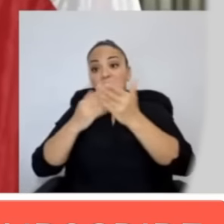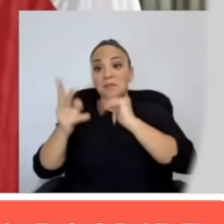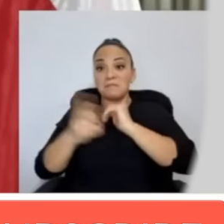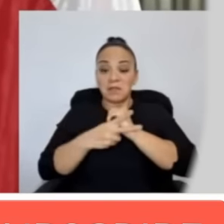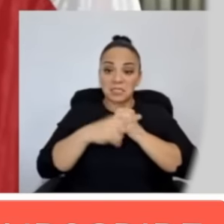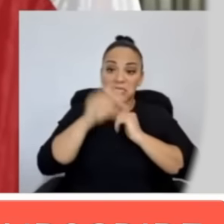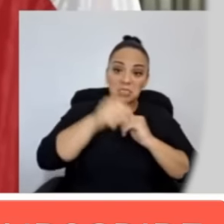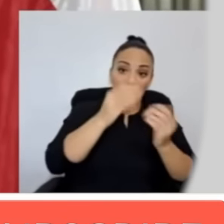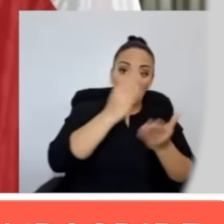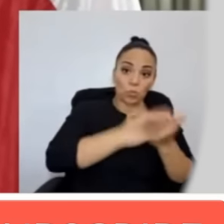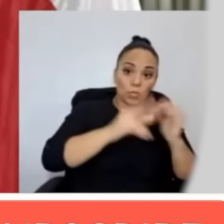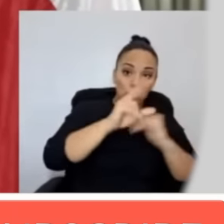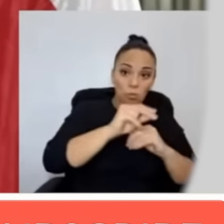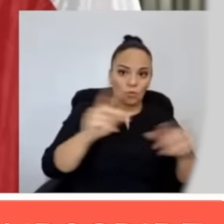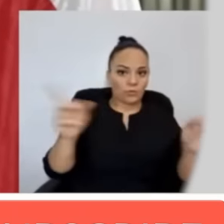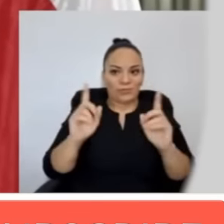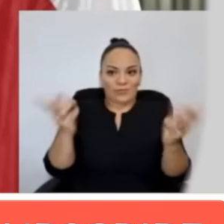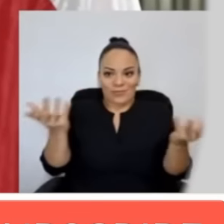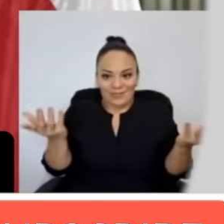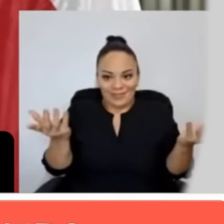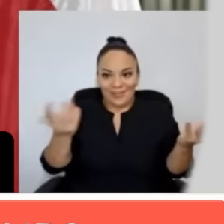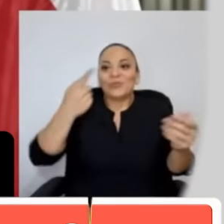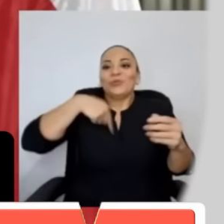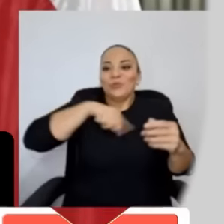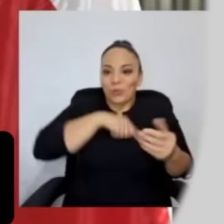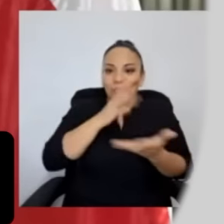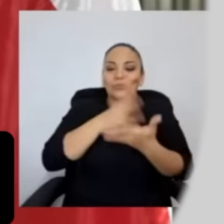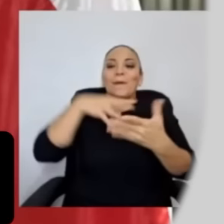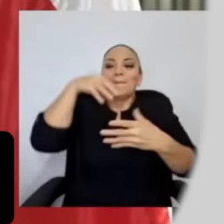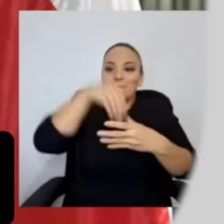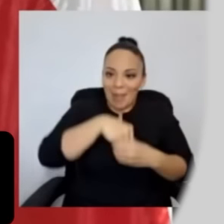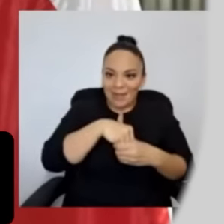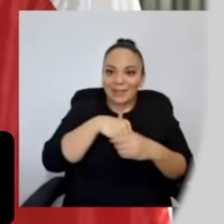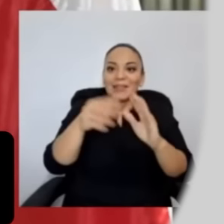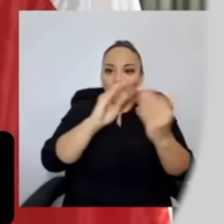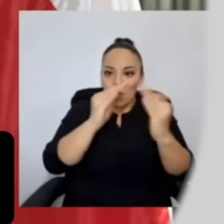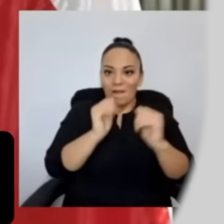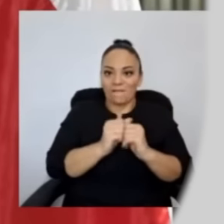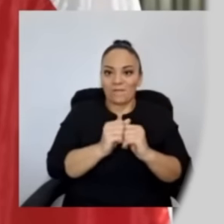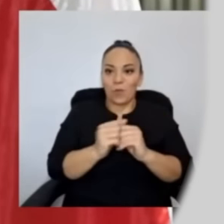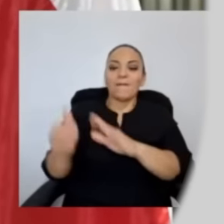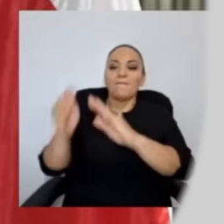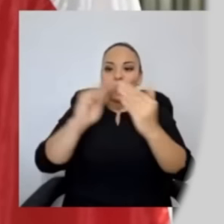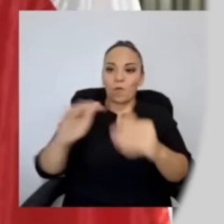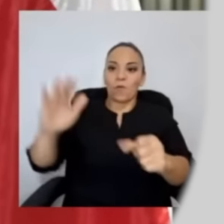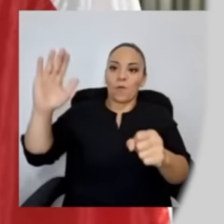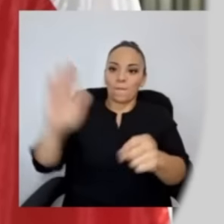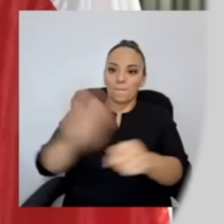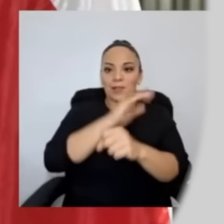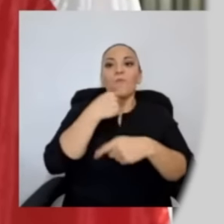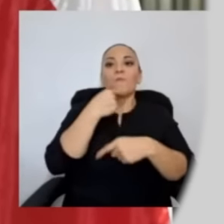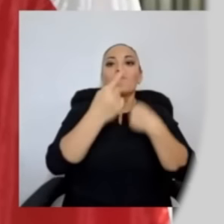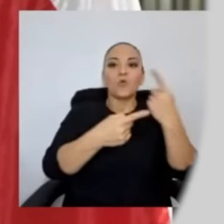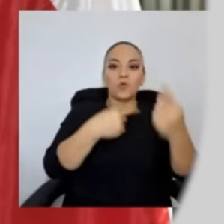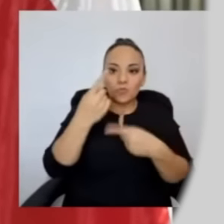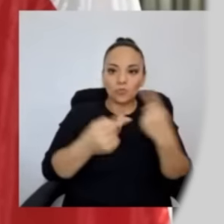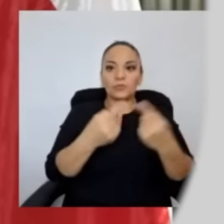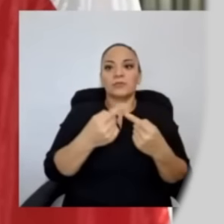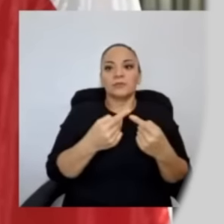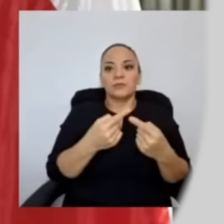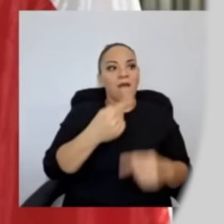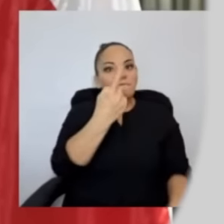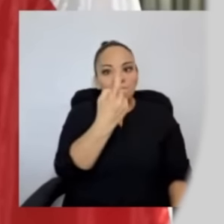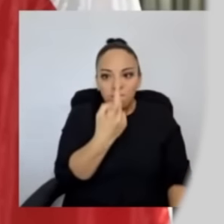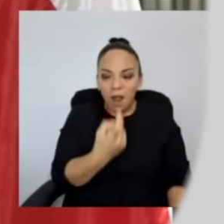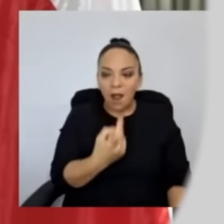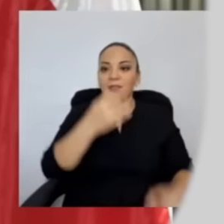del pueblo y el pueblo completo es el que se pronuncia en contra de la falta de justicia pronta